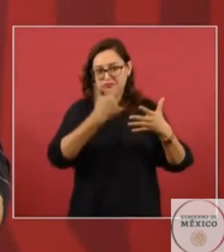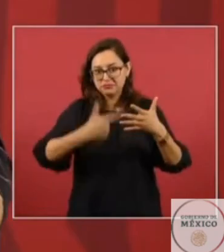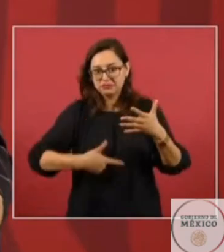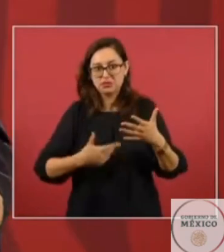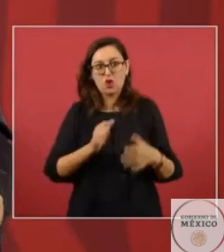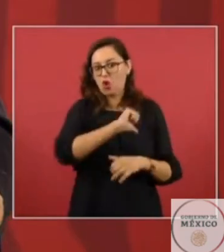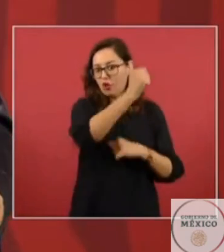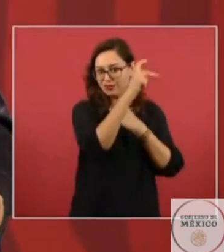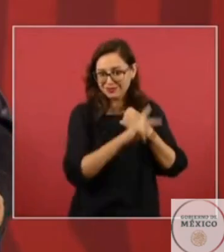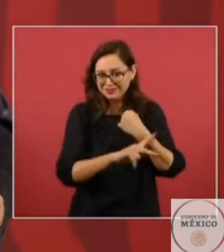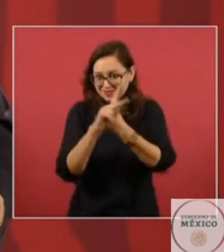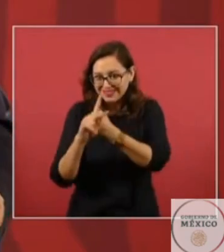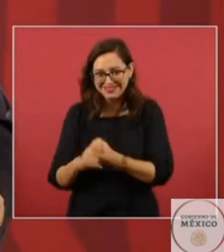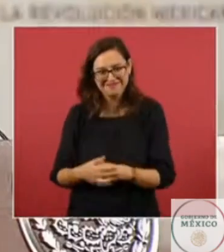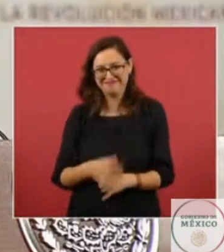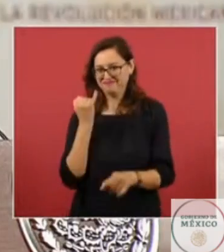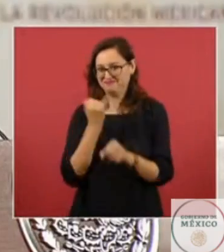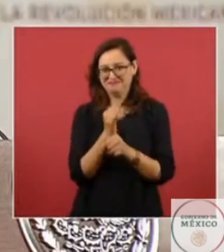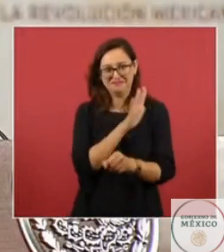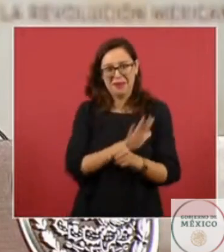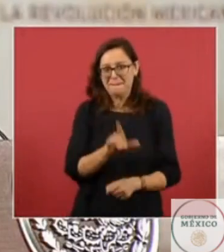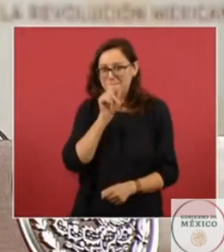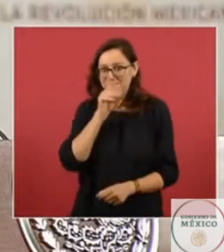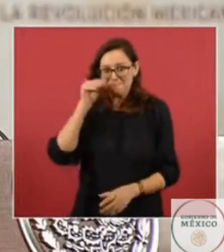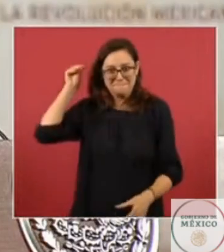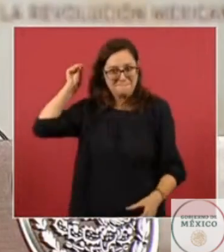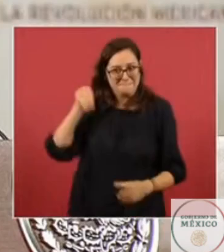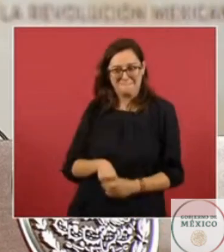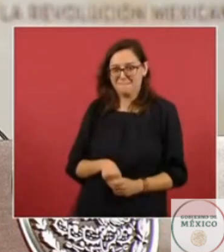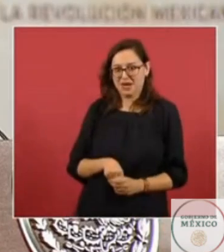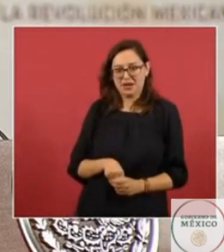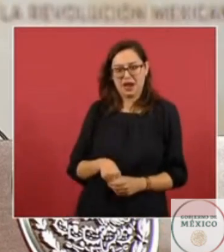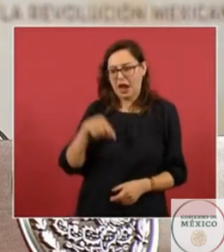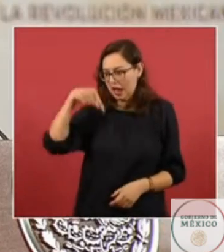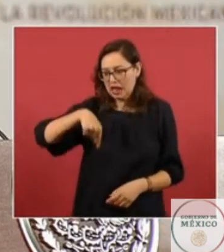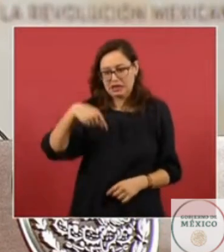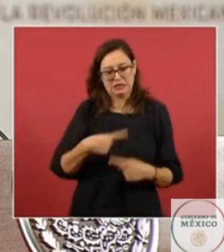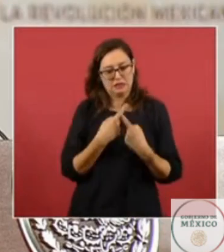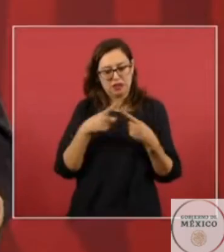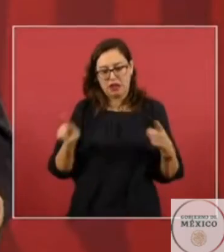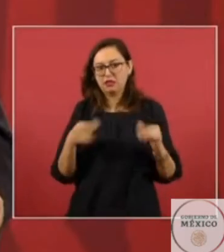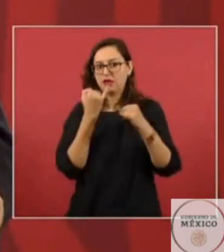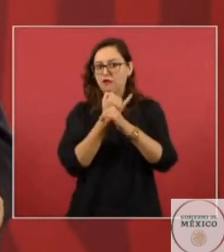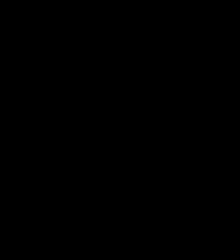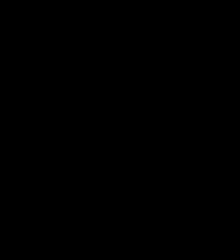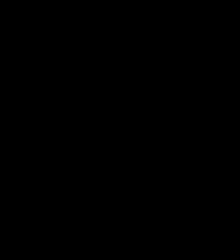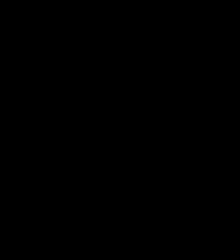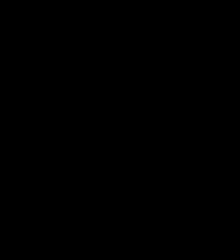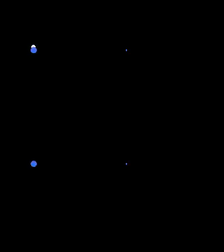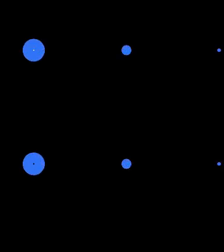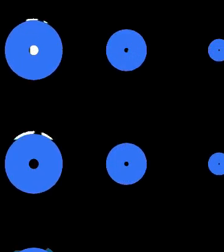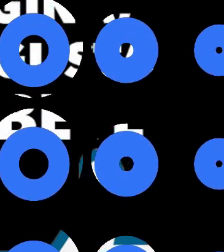Gómez. Vamos a ir a la información, vamos a ver qué todo dijo Pablo Gómez.